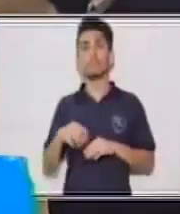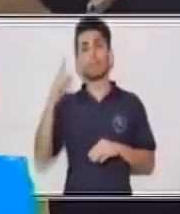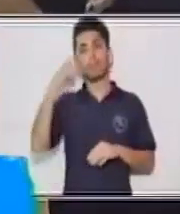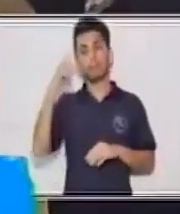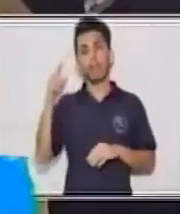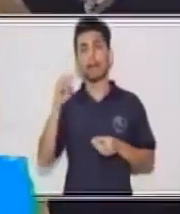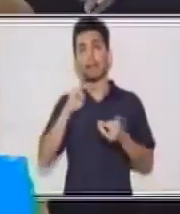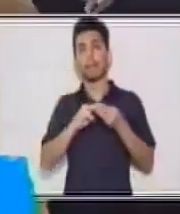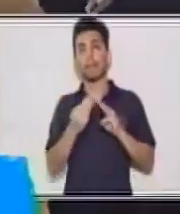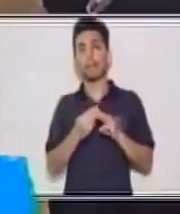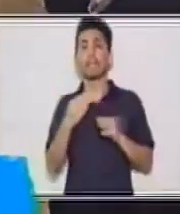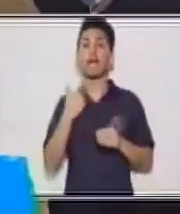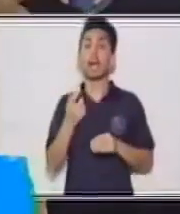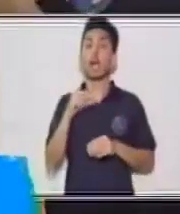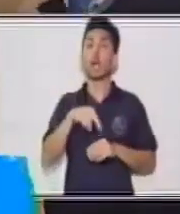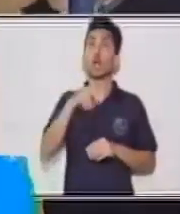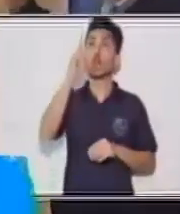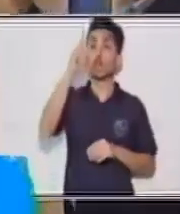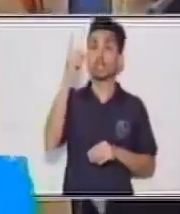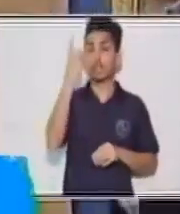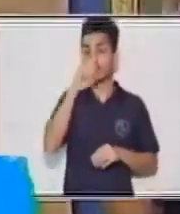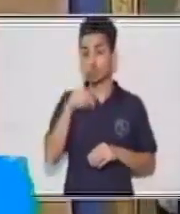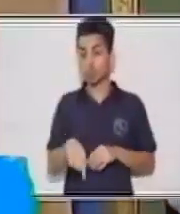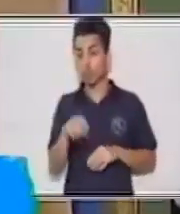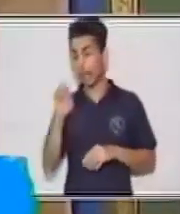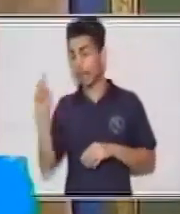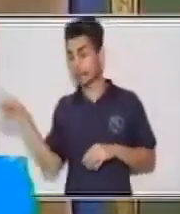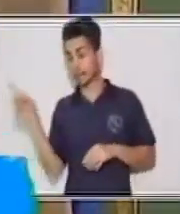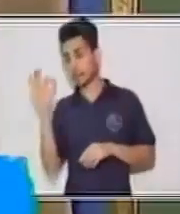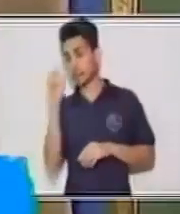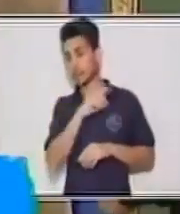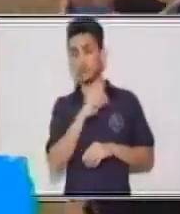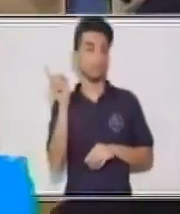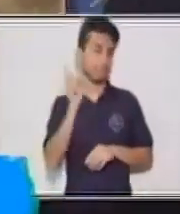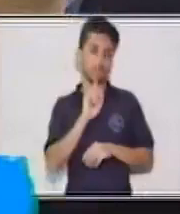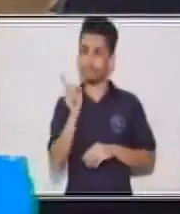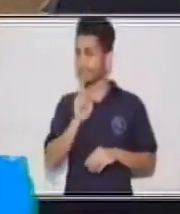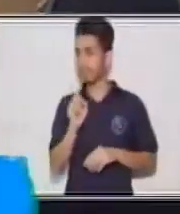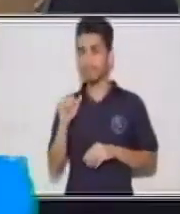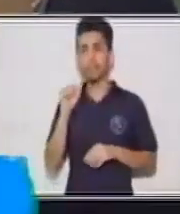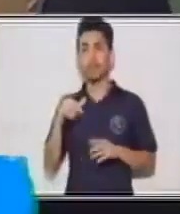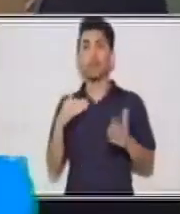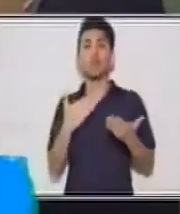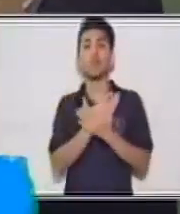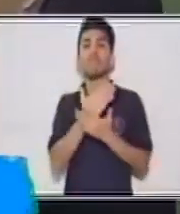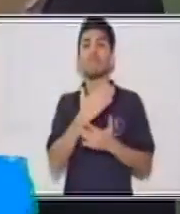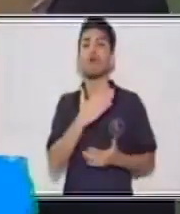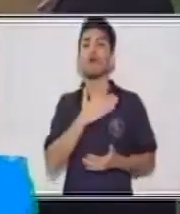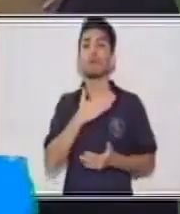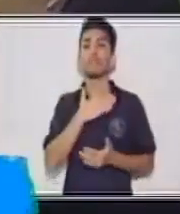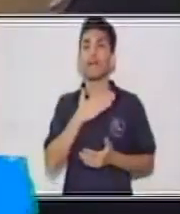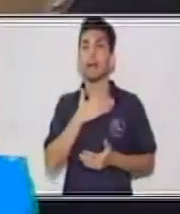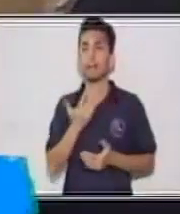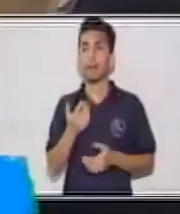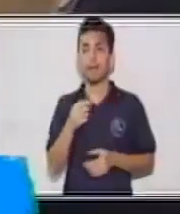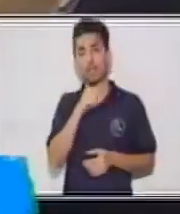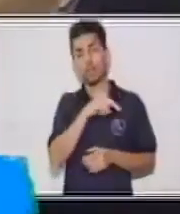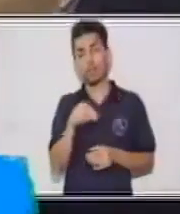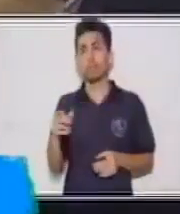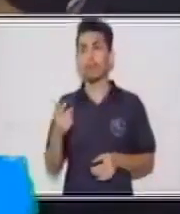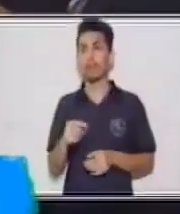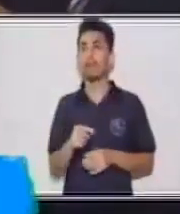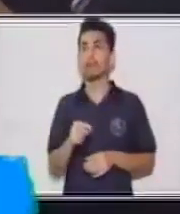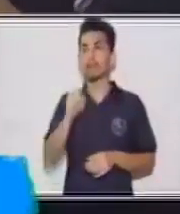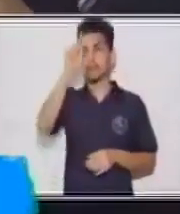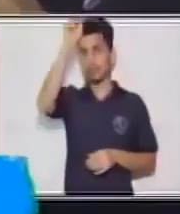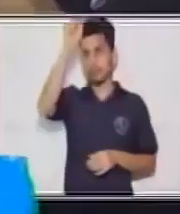llamar norte, sur, este y oeste, sino le vamos a llamar a este cuadrante Y, perdón, a esta línea